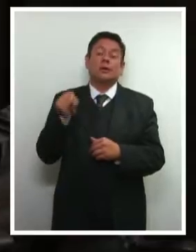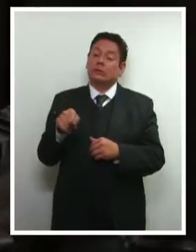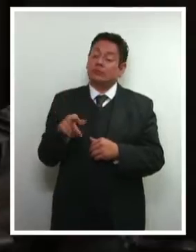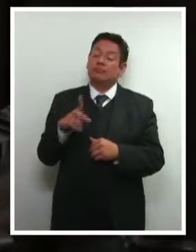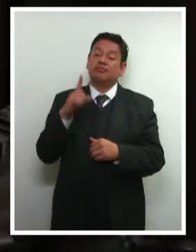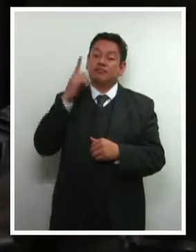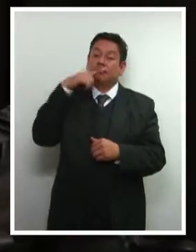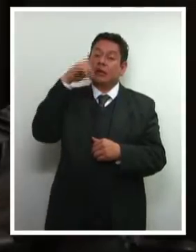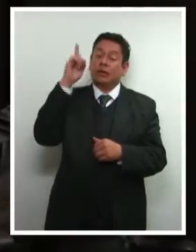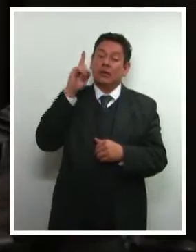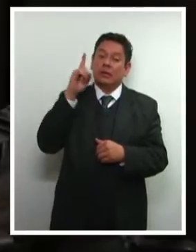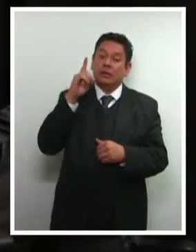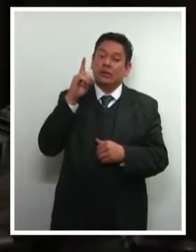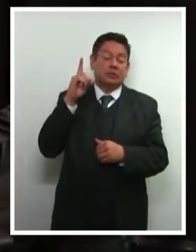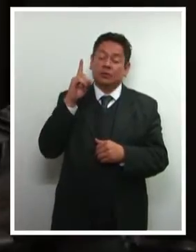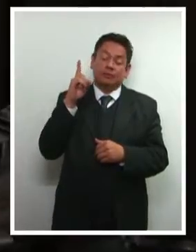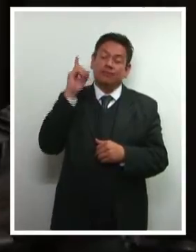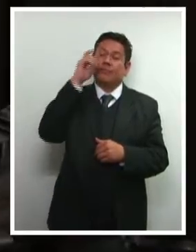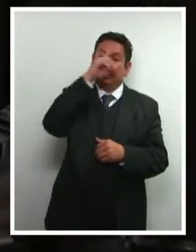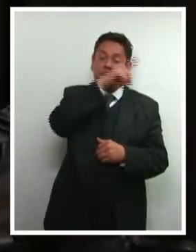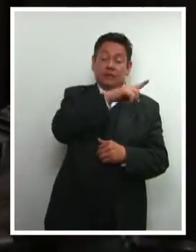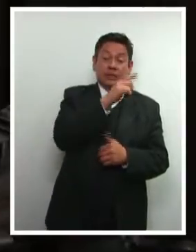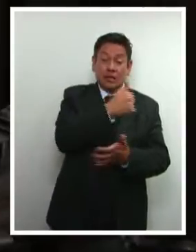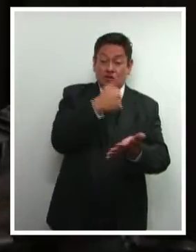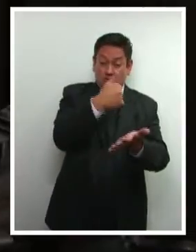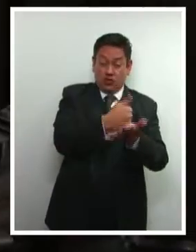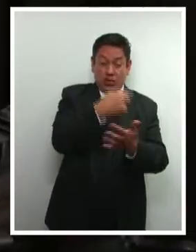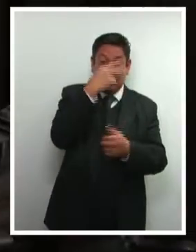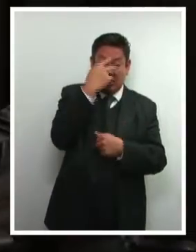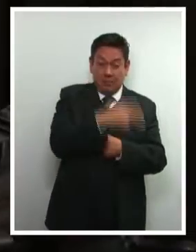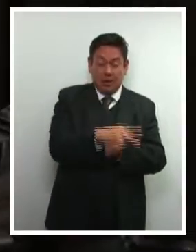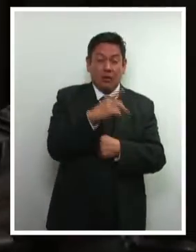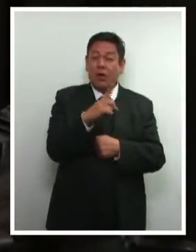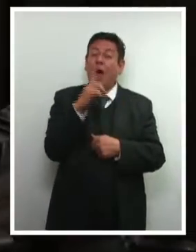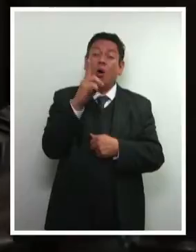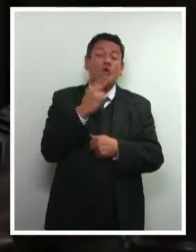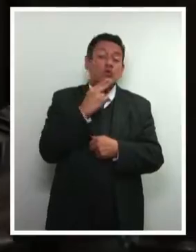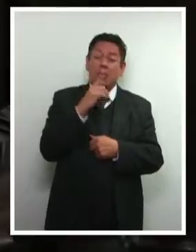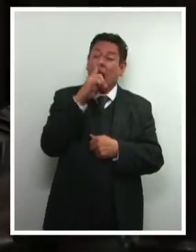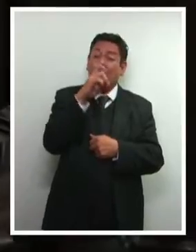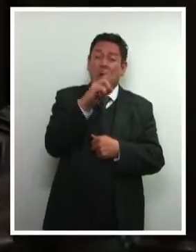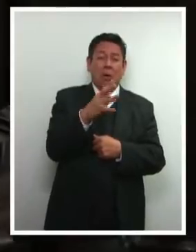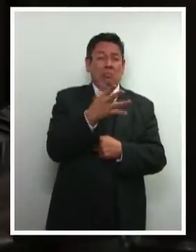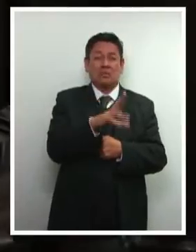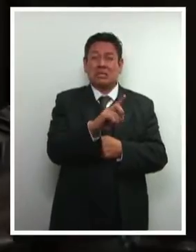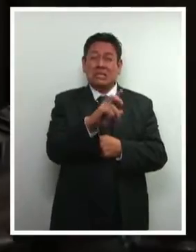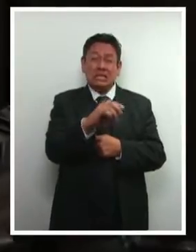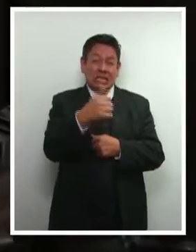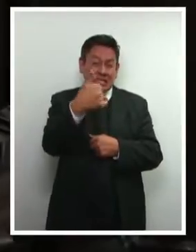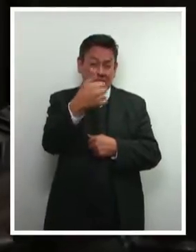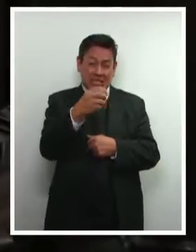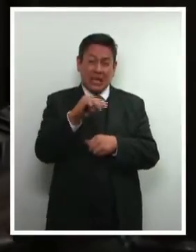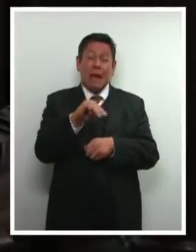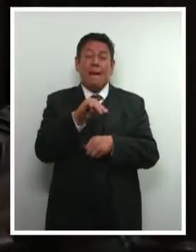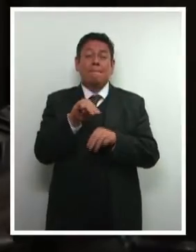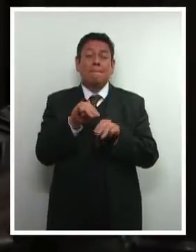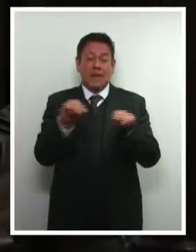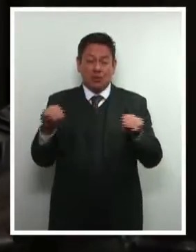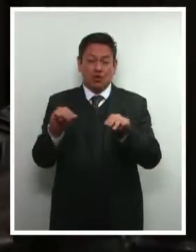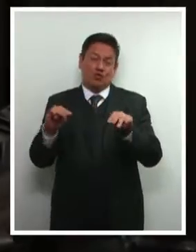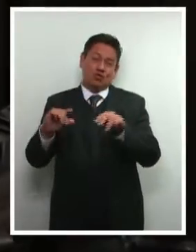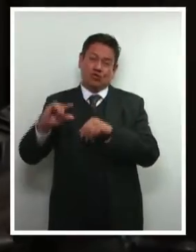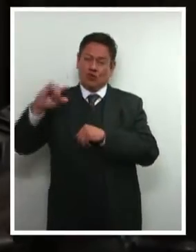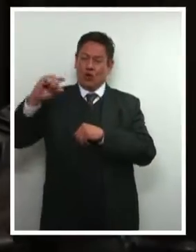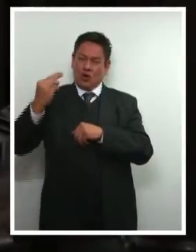enorme. Esta ciudad consume 36 metros cúbicos por segundo, que puede ser una cifra, digamos, difícil de